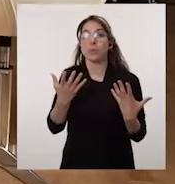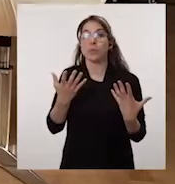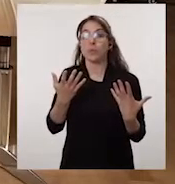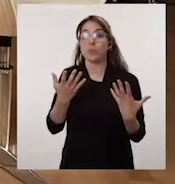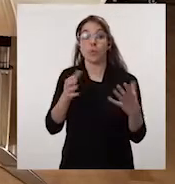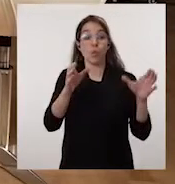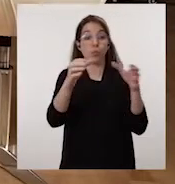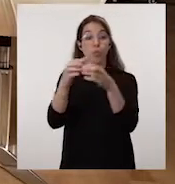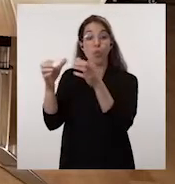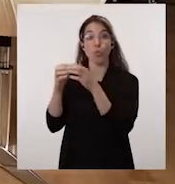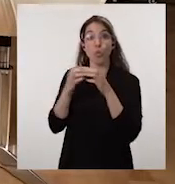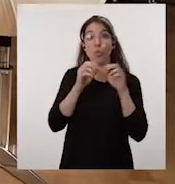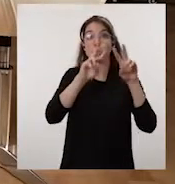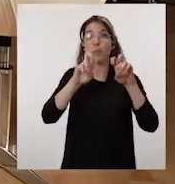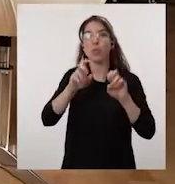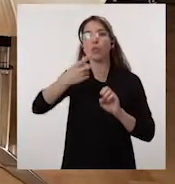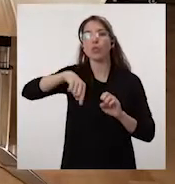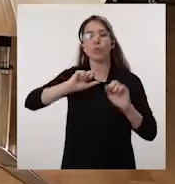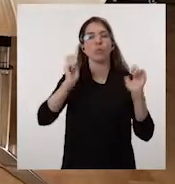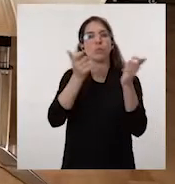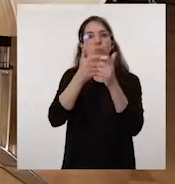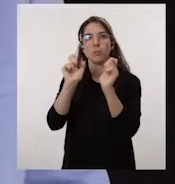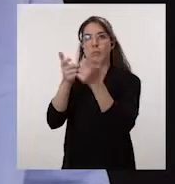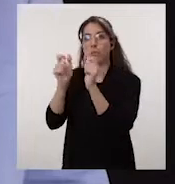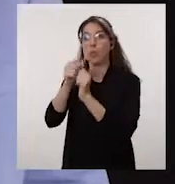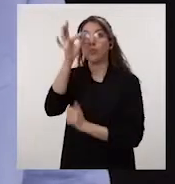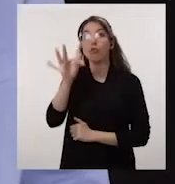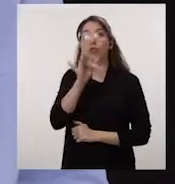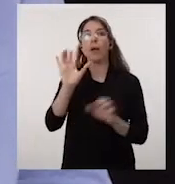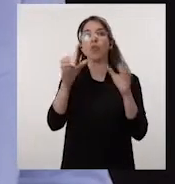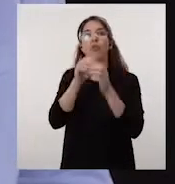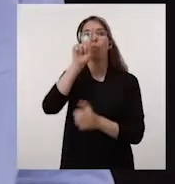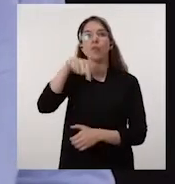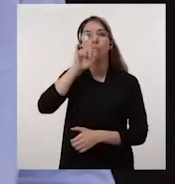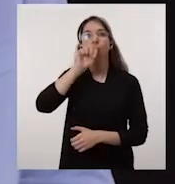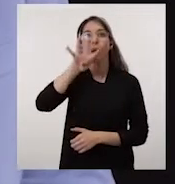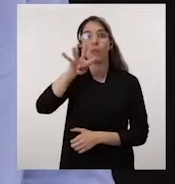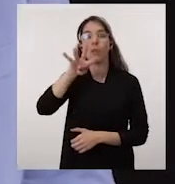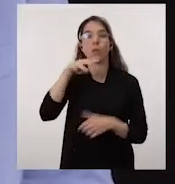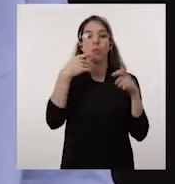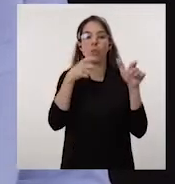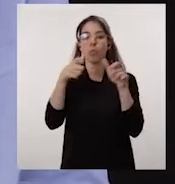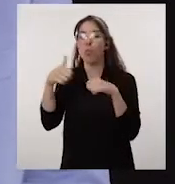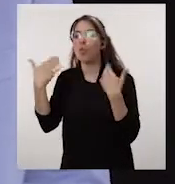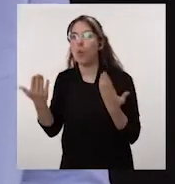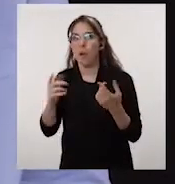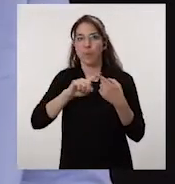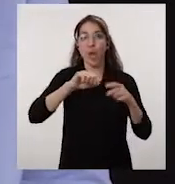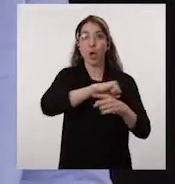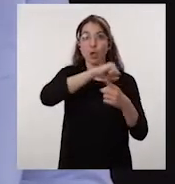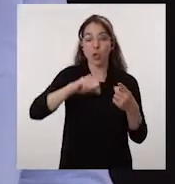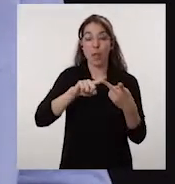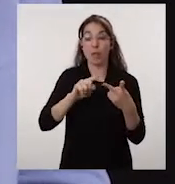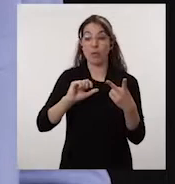esencialmente hemos tenido reuniones con los grupos de investigación hemos tenido reuniones con 114 grupos que se clasifican en